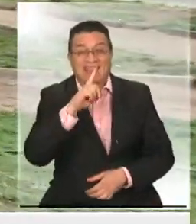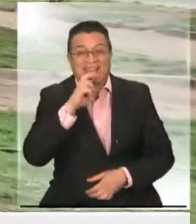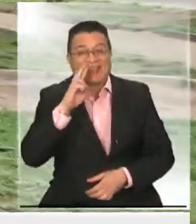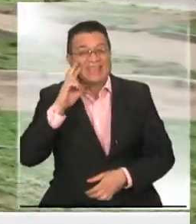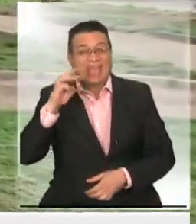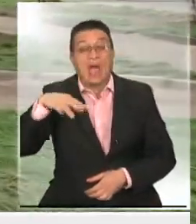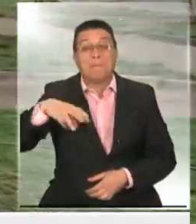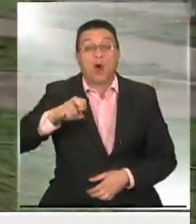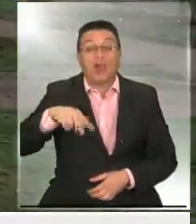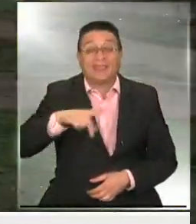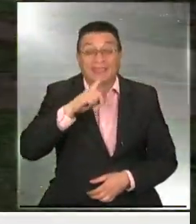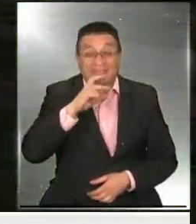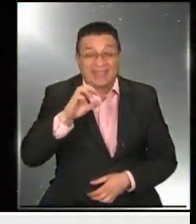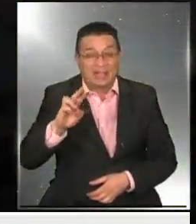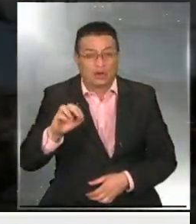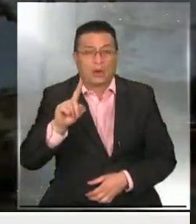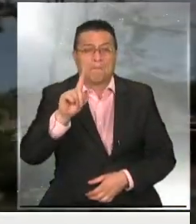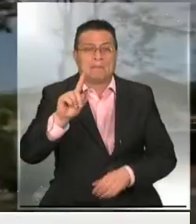años 50.